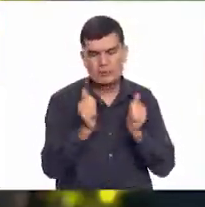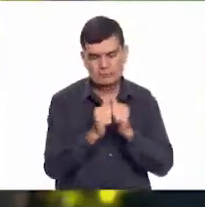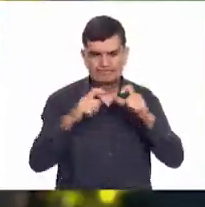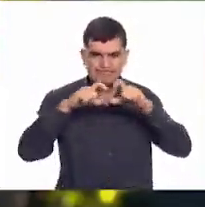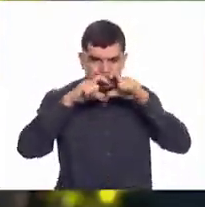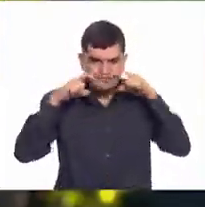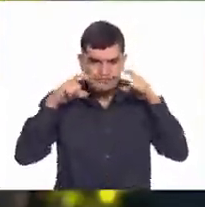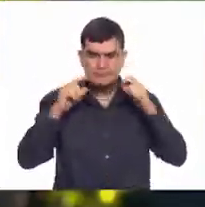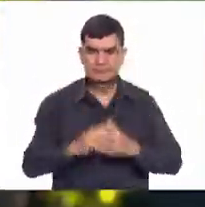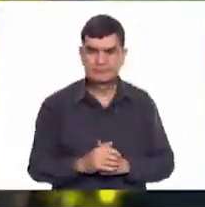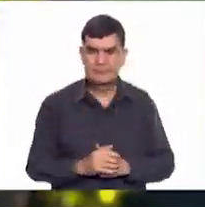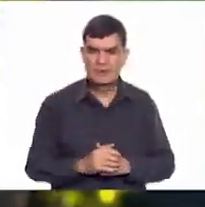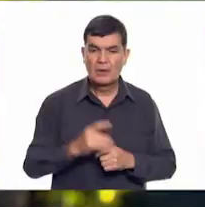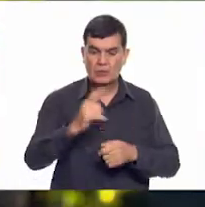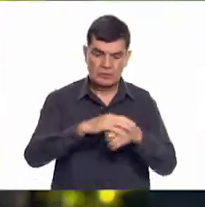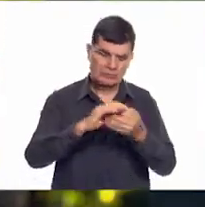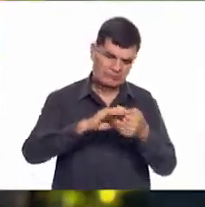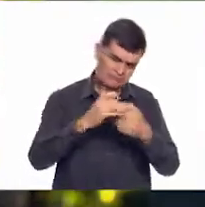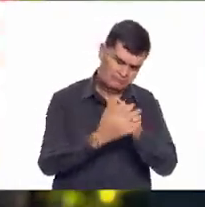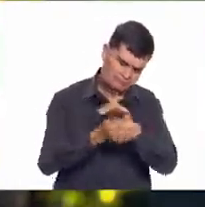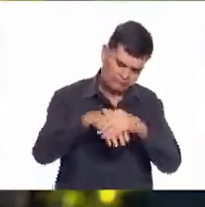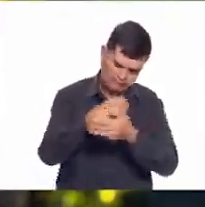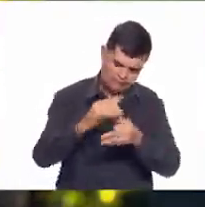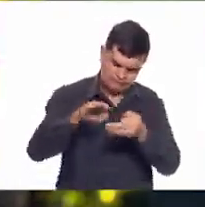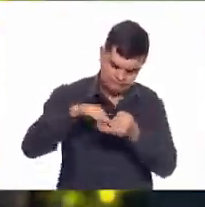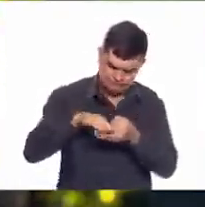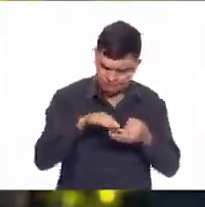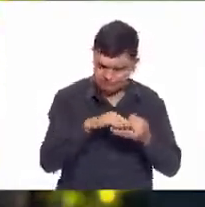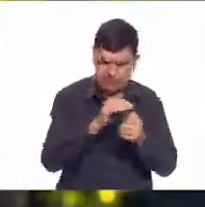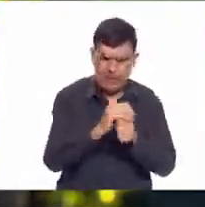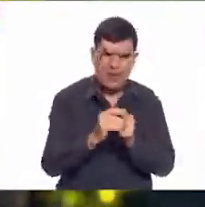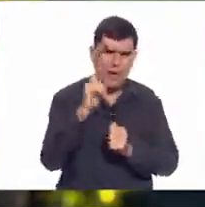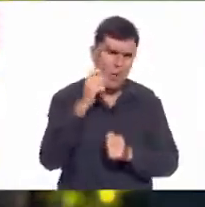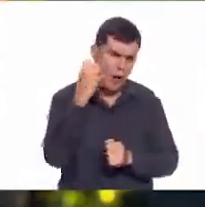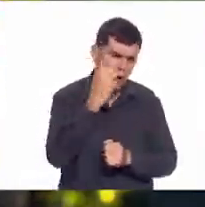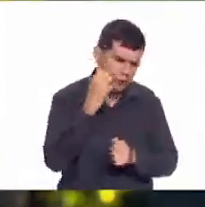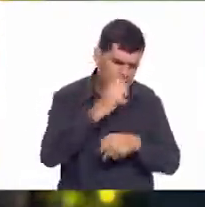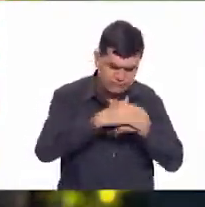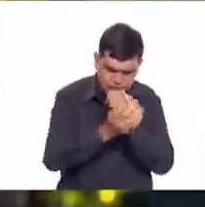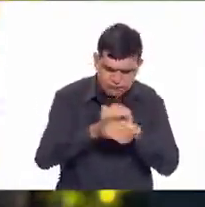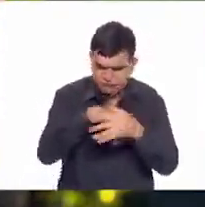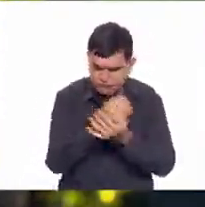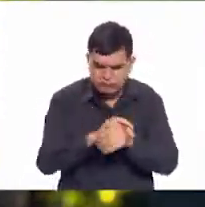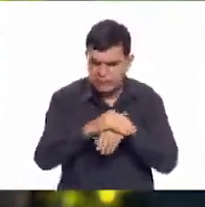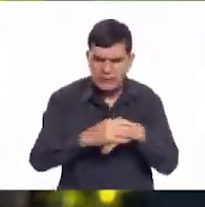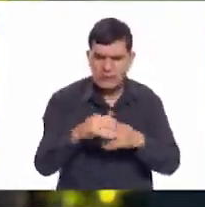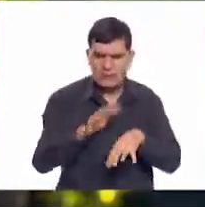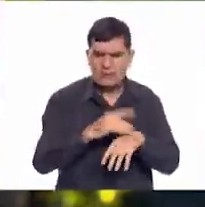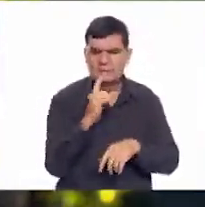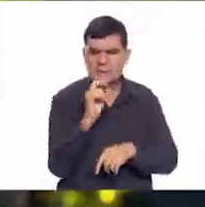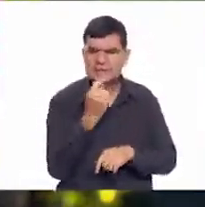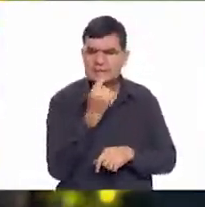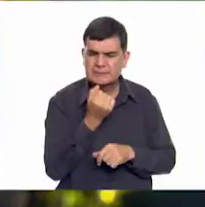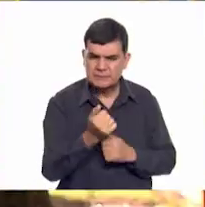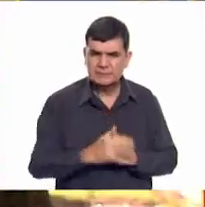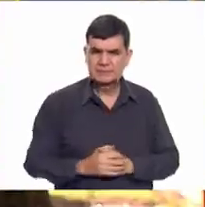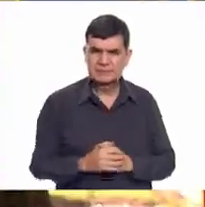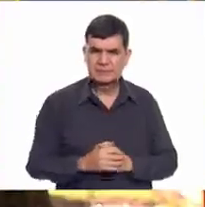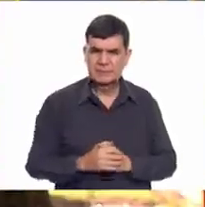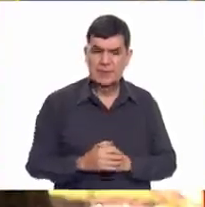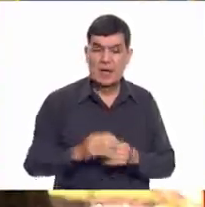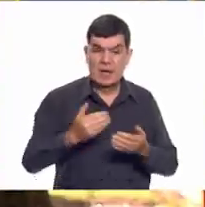cubrebocas. Lava tus manos frecuentemente con agua y con jabón por lo menos durante 20 segundos.